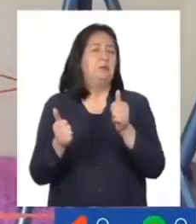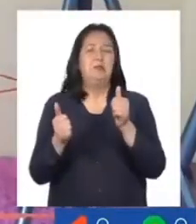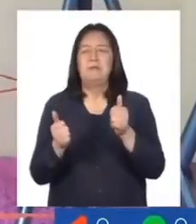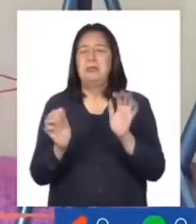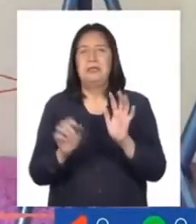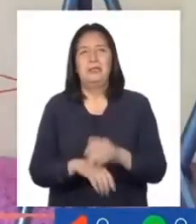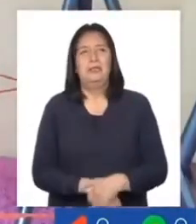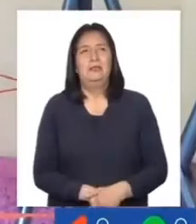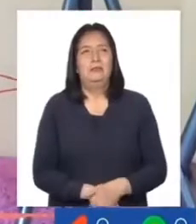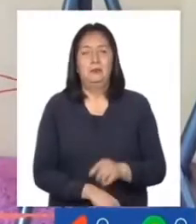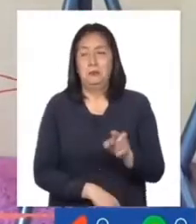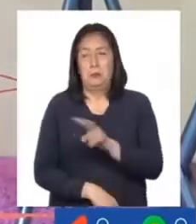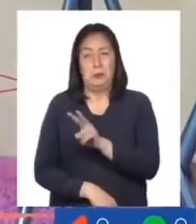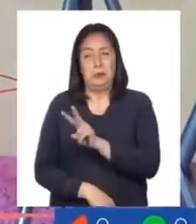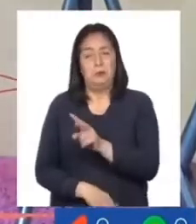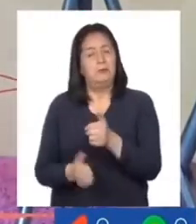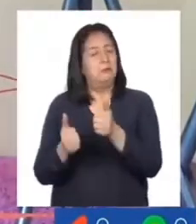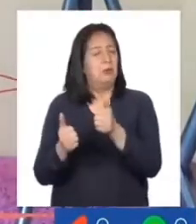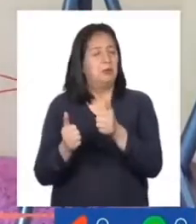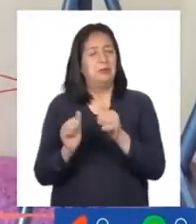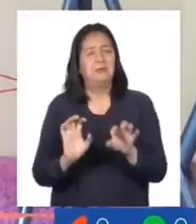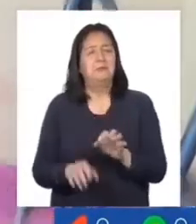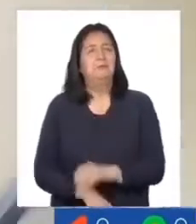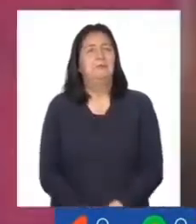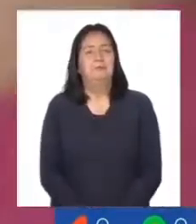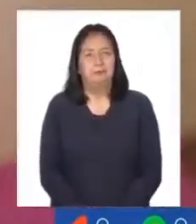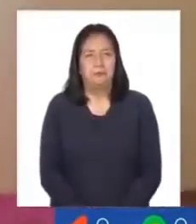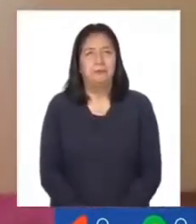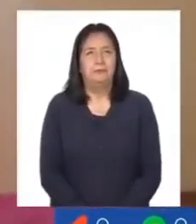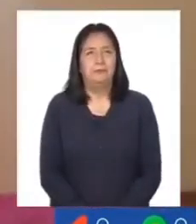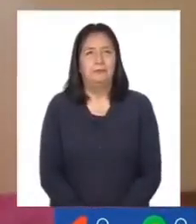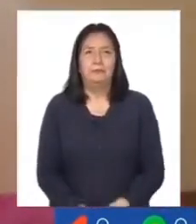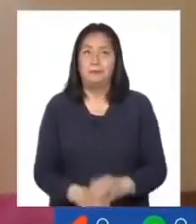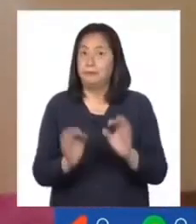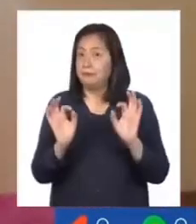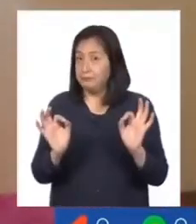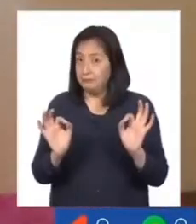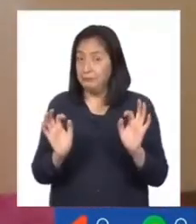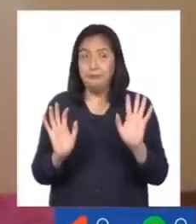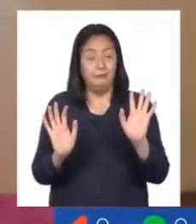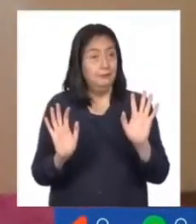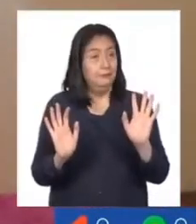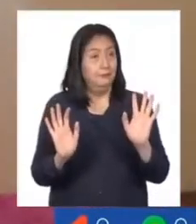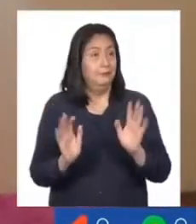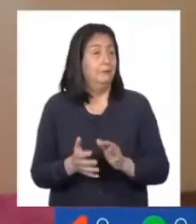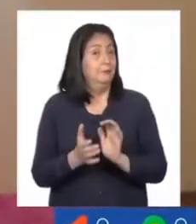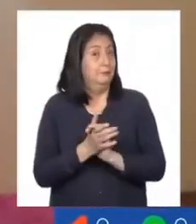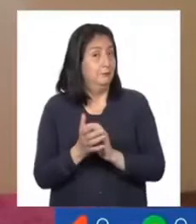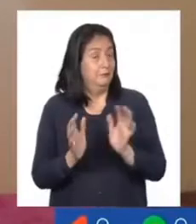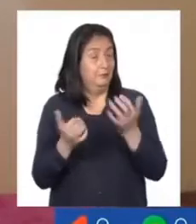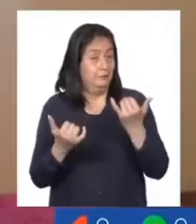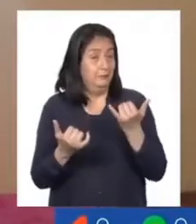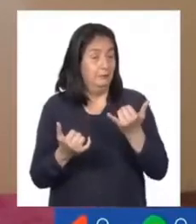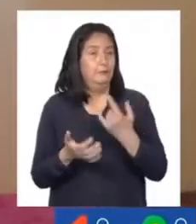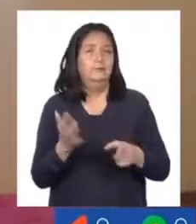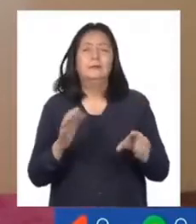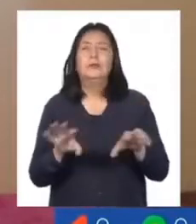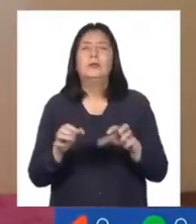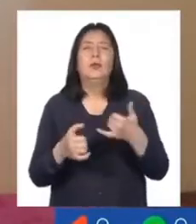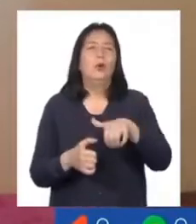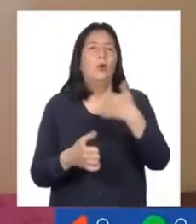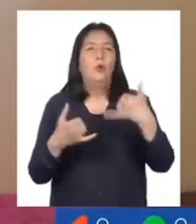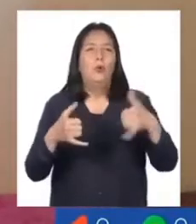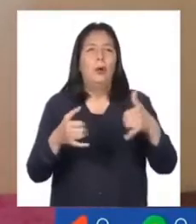¡Excelente! Lo han hecho muy bien. Muy bien, niñas y niños. Ahora vamos a realizar el juego